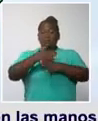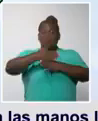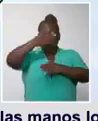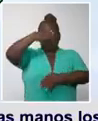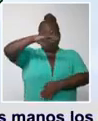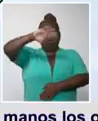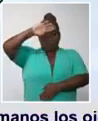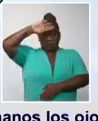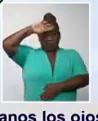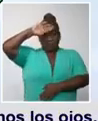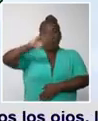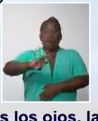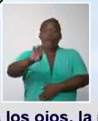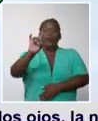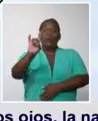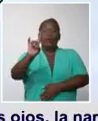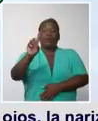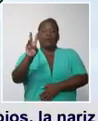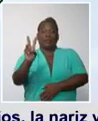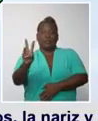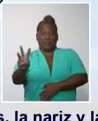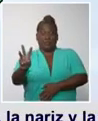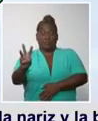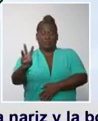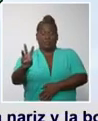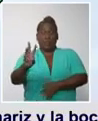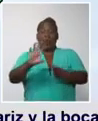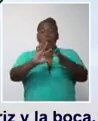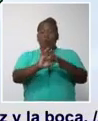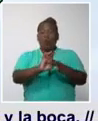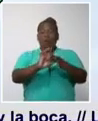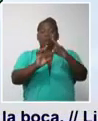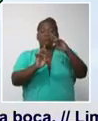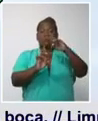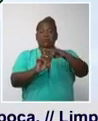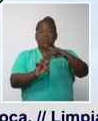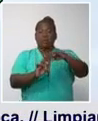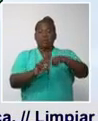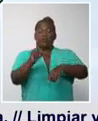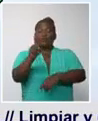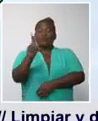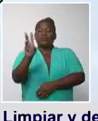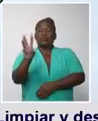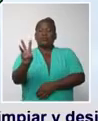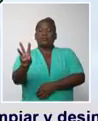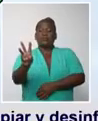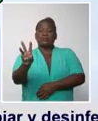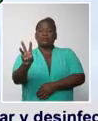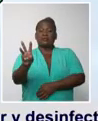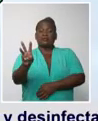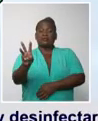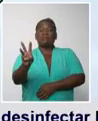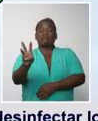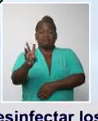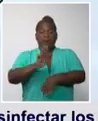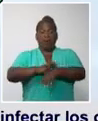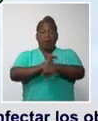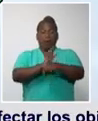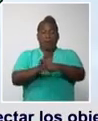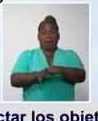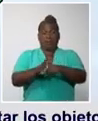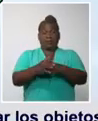con 93, y la provincia de Guantánamo diagnostica 13 casos de COVID, 13 pacientes con